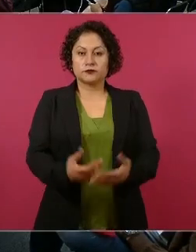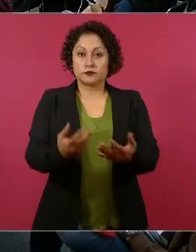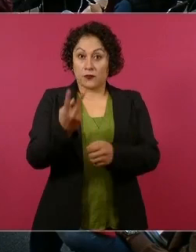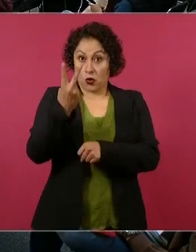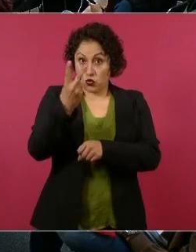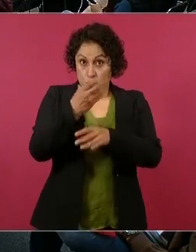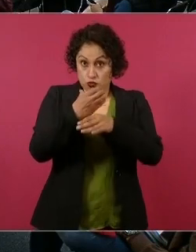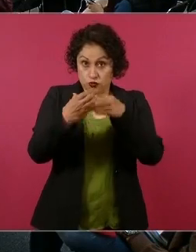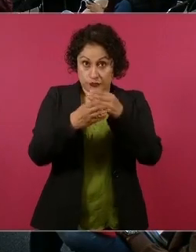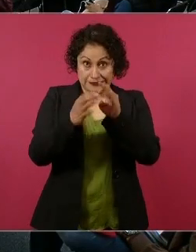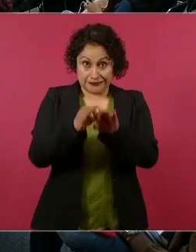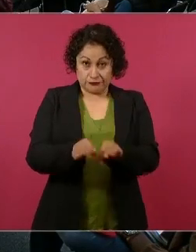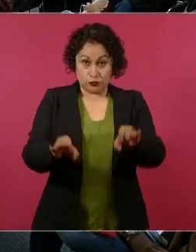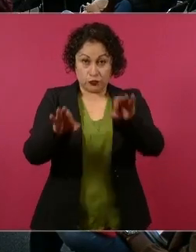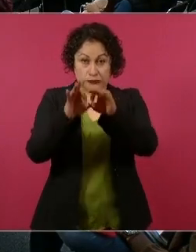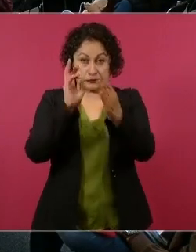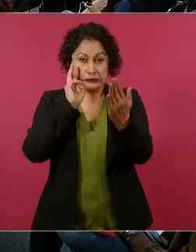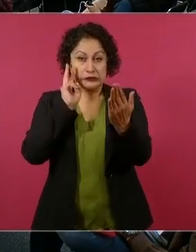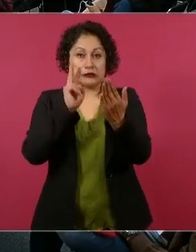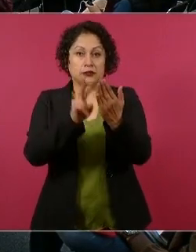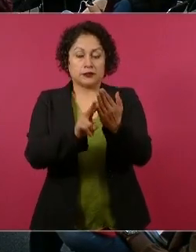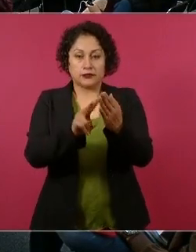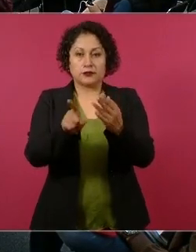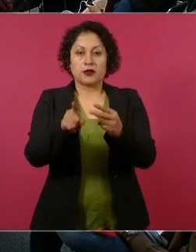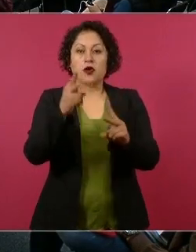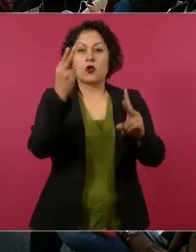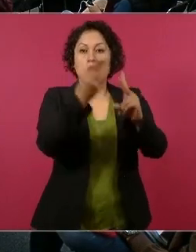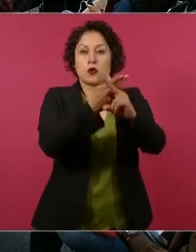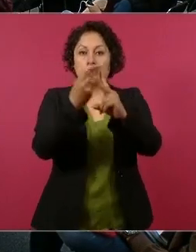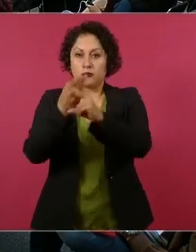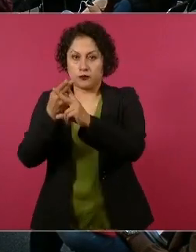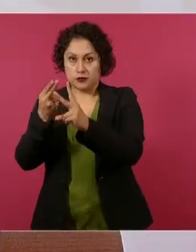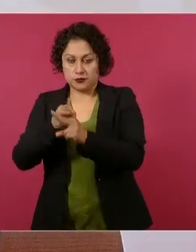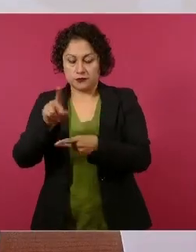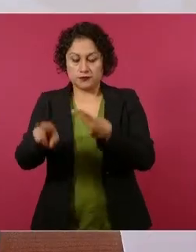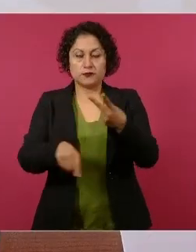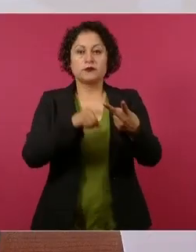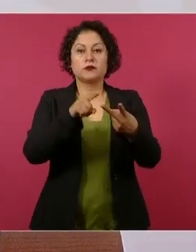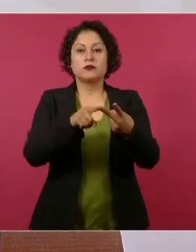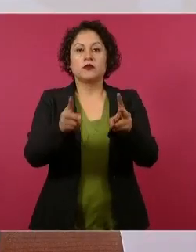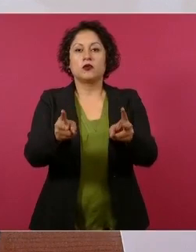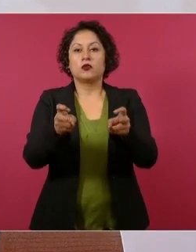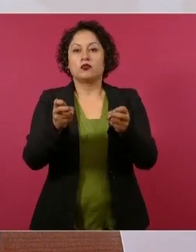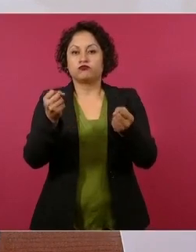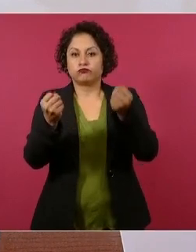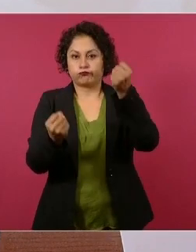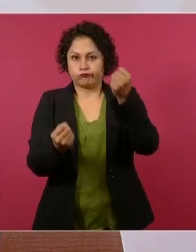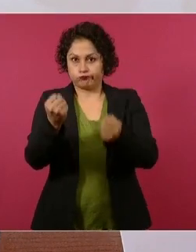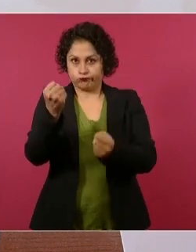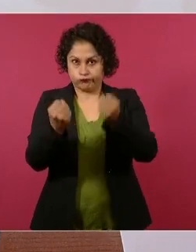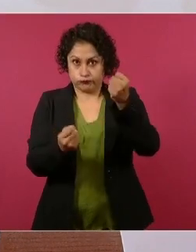fue una